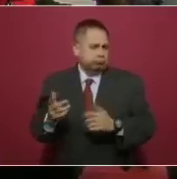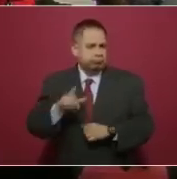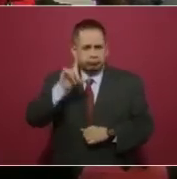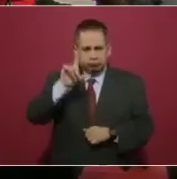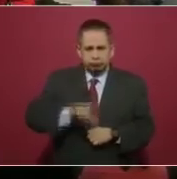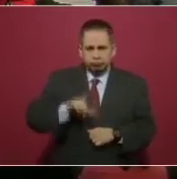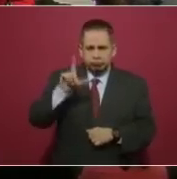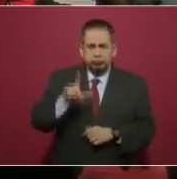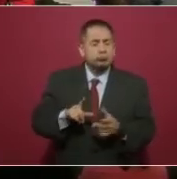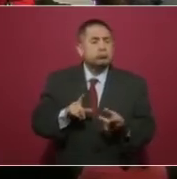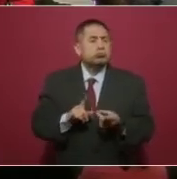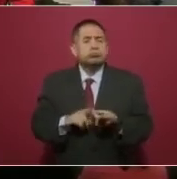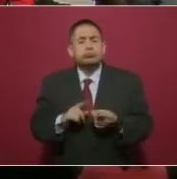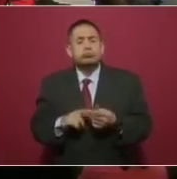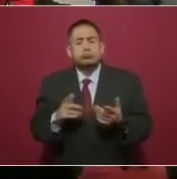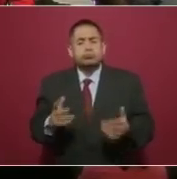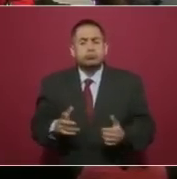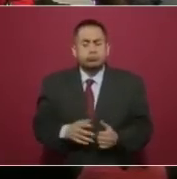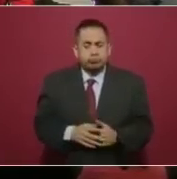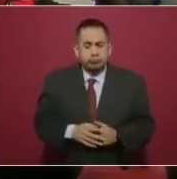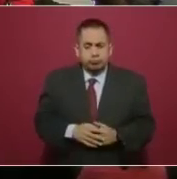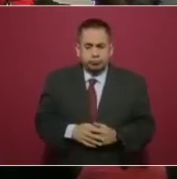cuáles fueron las